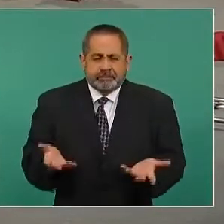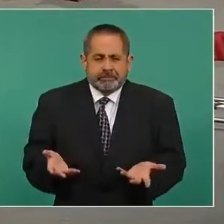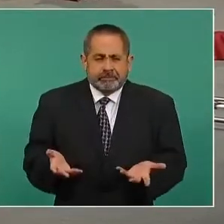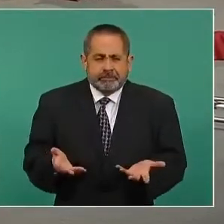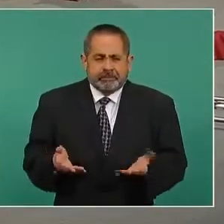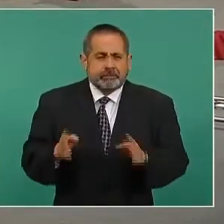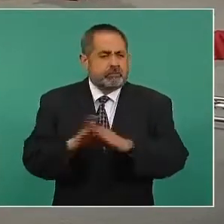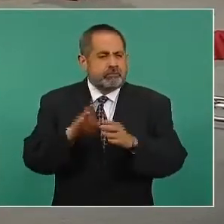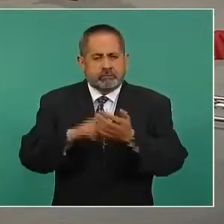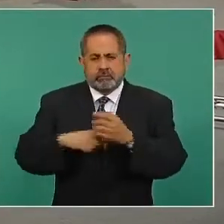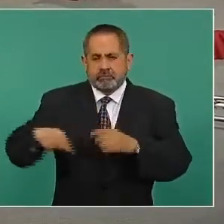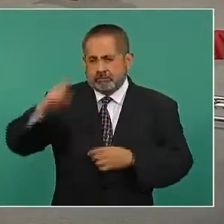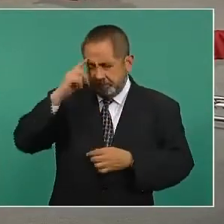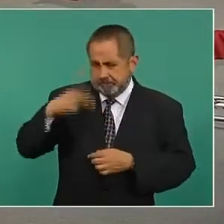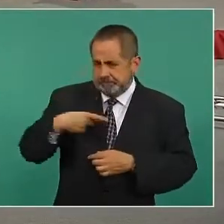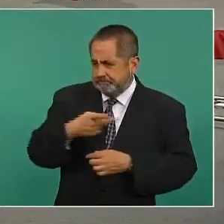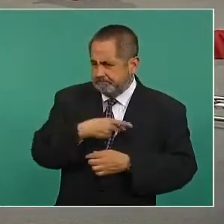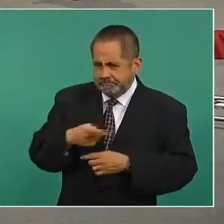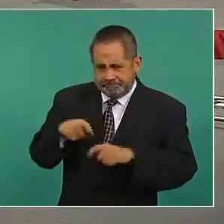para combatir la pobreza.